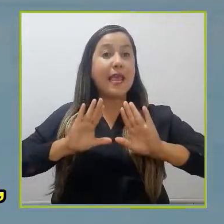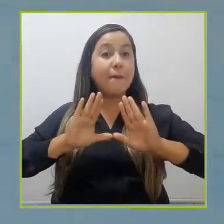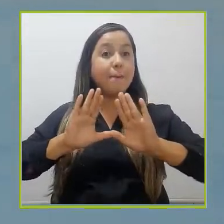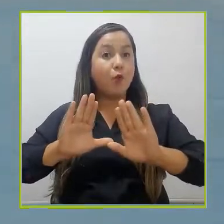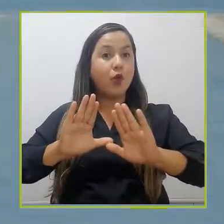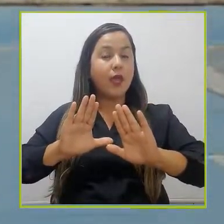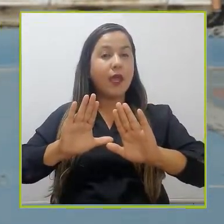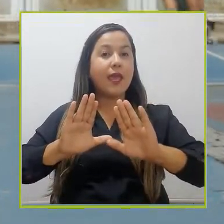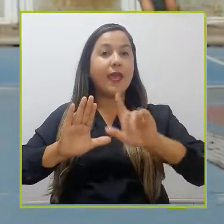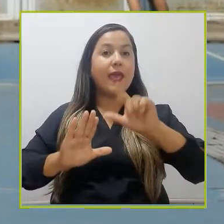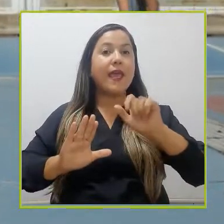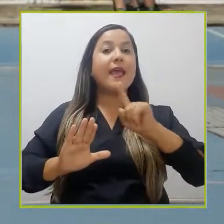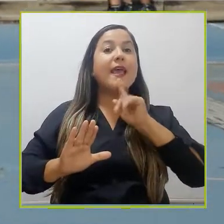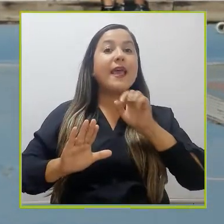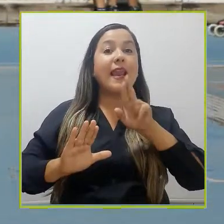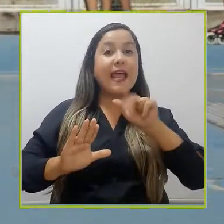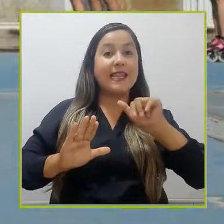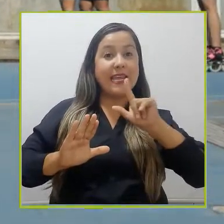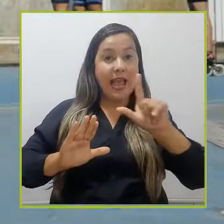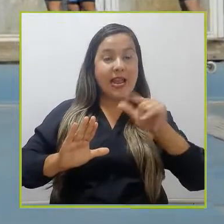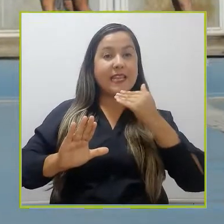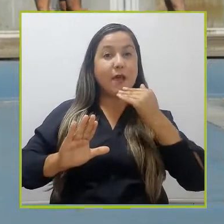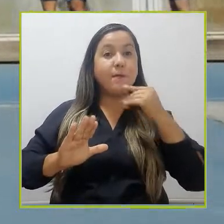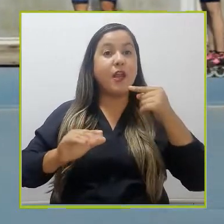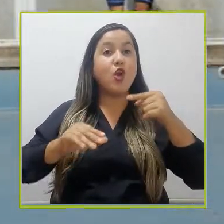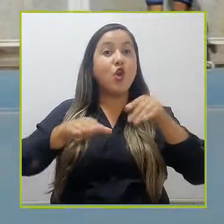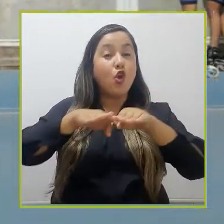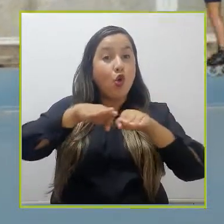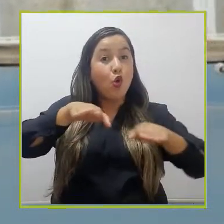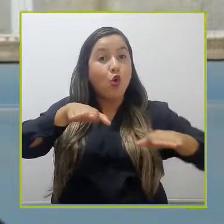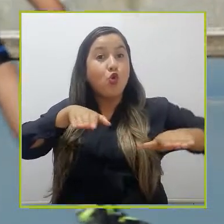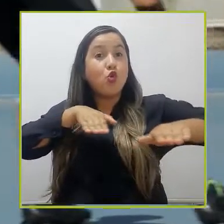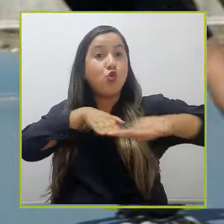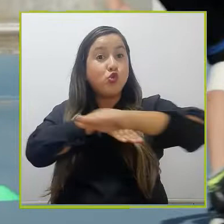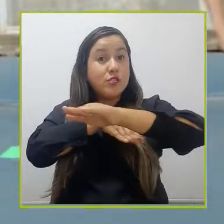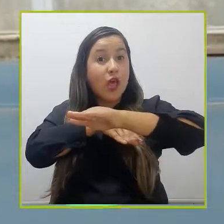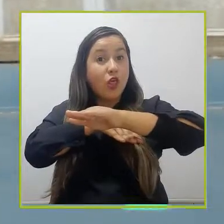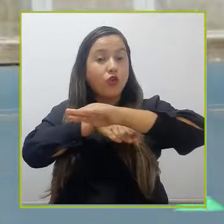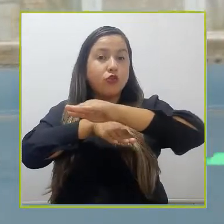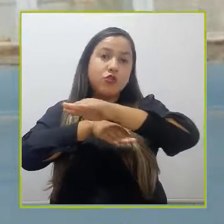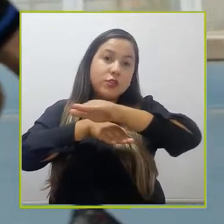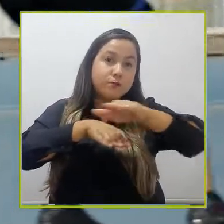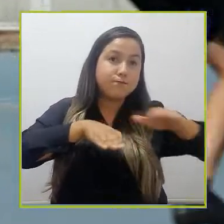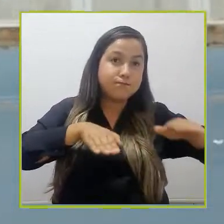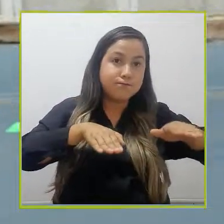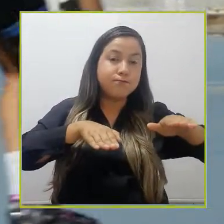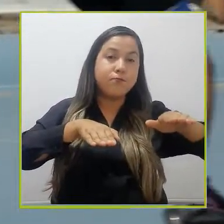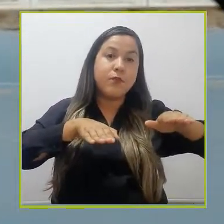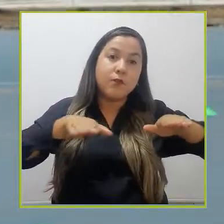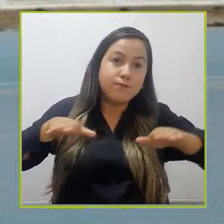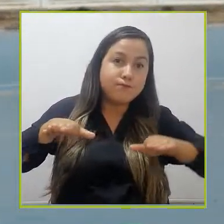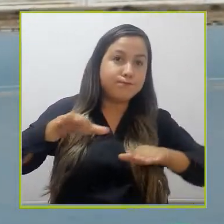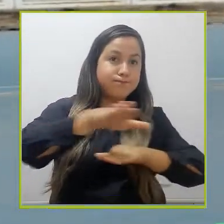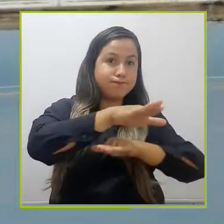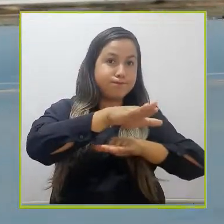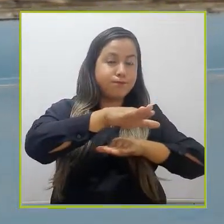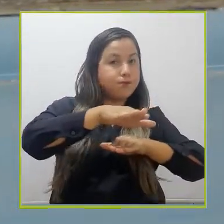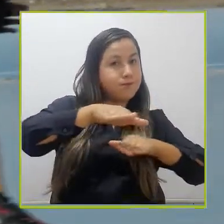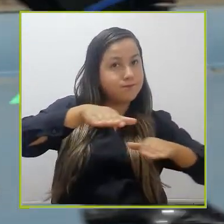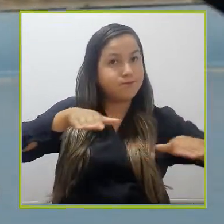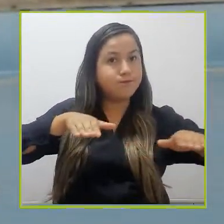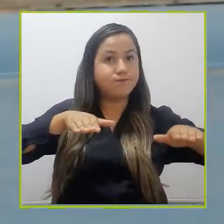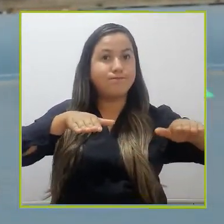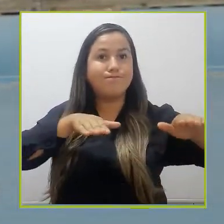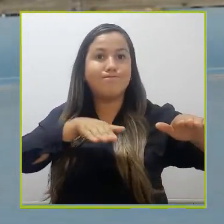externo, empuje lateral cruzado con el pie que va al interior del giro y braceo, manteniendo siempre nuestro centro de gravedad bajo, que vendría en este